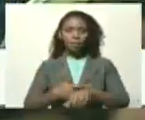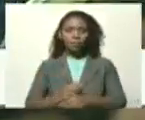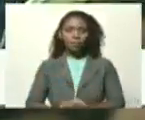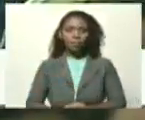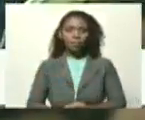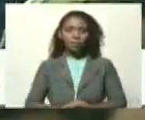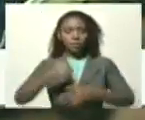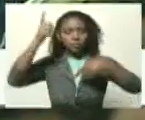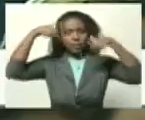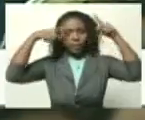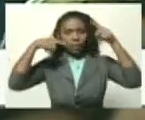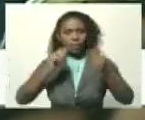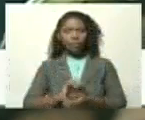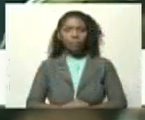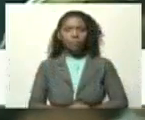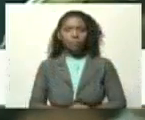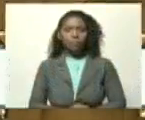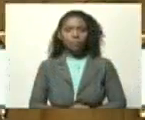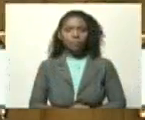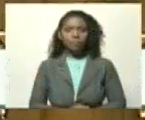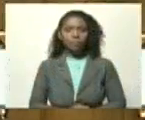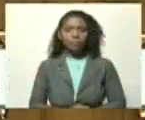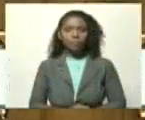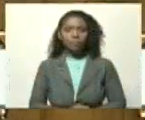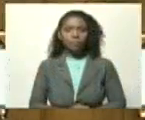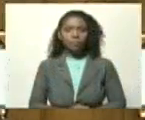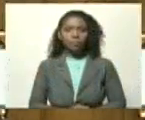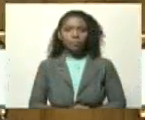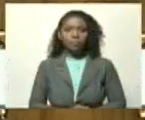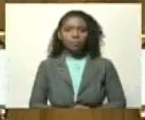Hugo Chávez Frías.